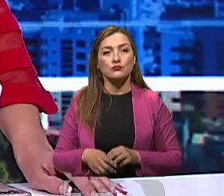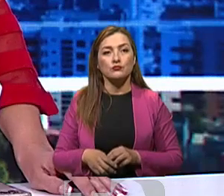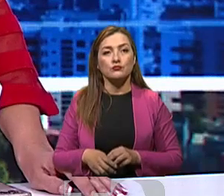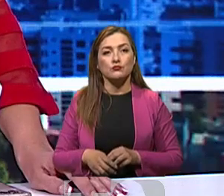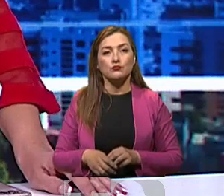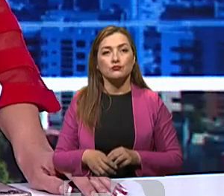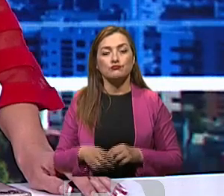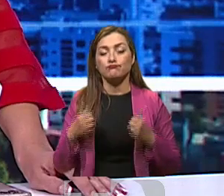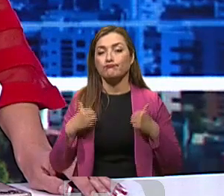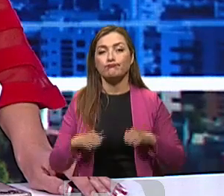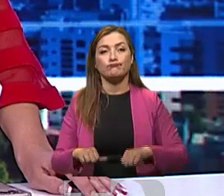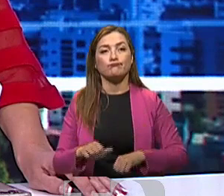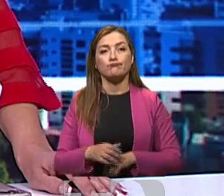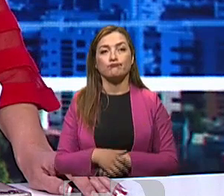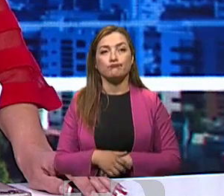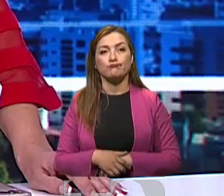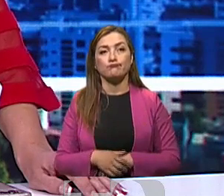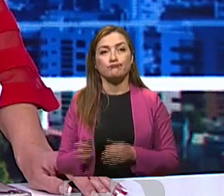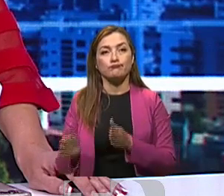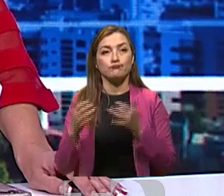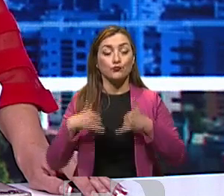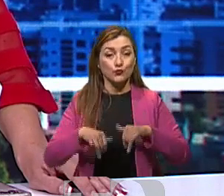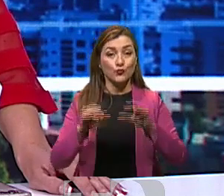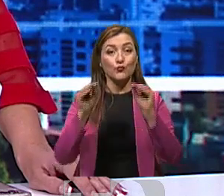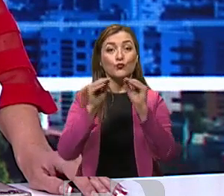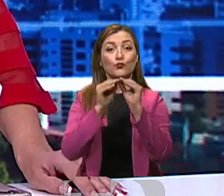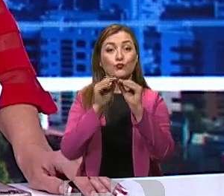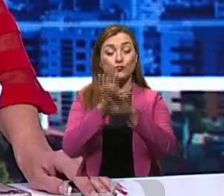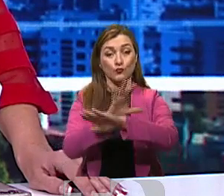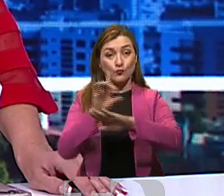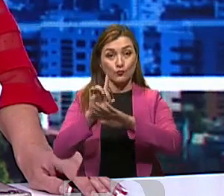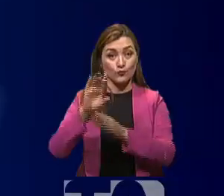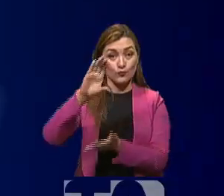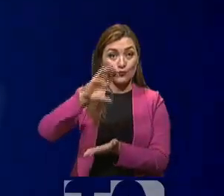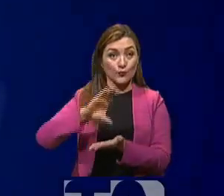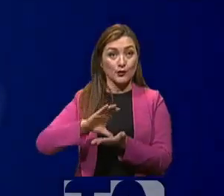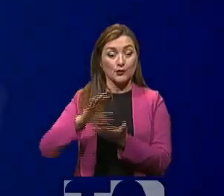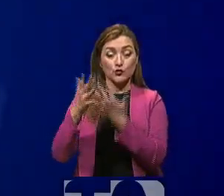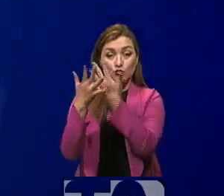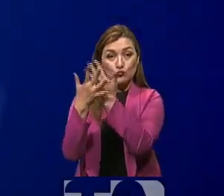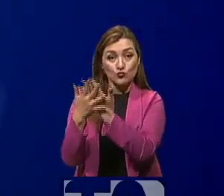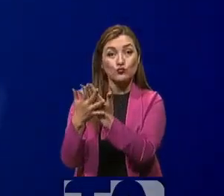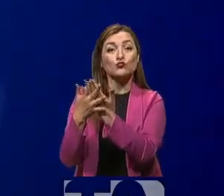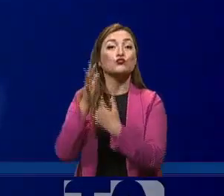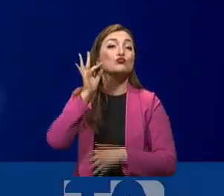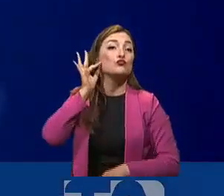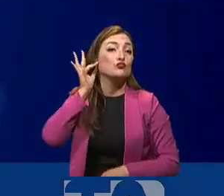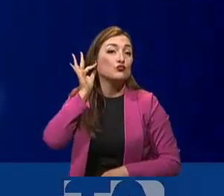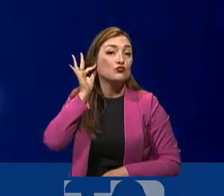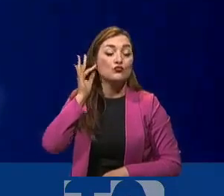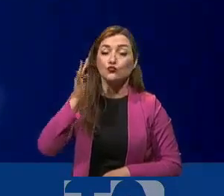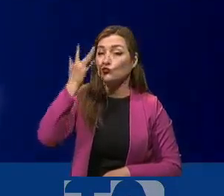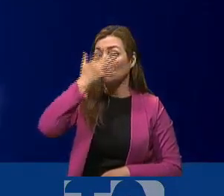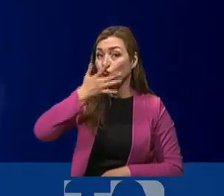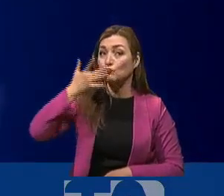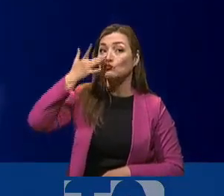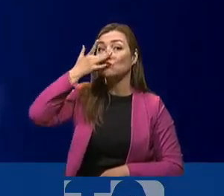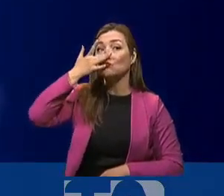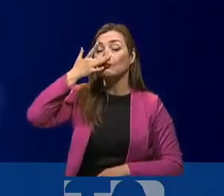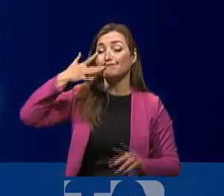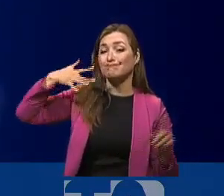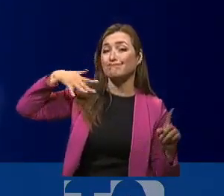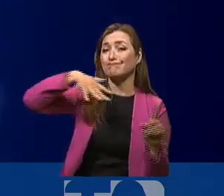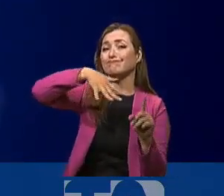Qué pena lo sucedido. Vamos a continuar con más. La directora del Centro de Privación de Libertad para Mujeres en Esmeraldas sufrió